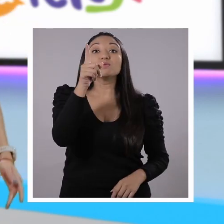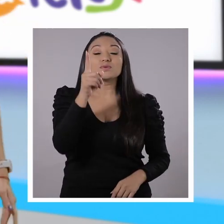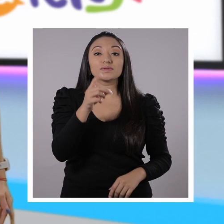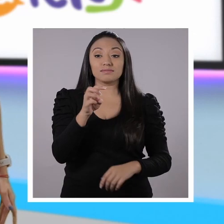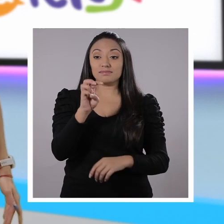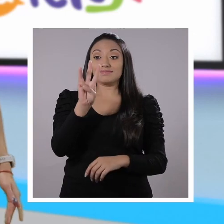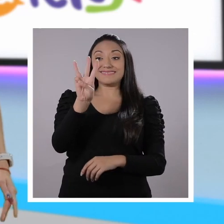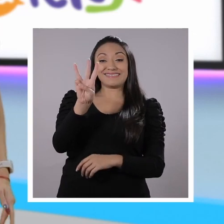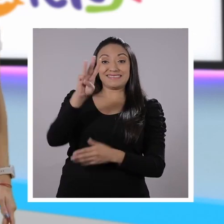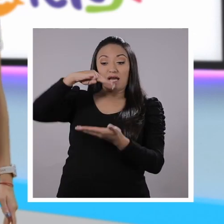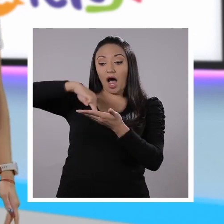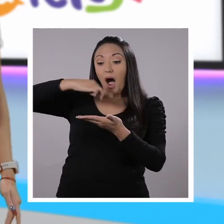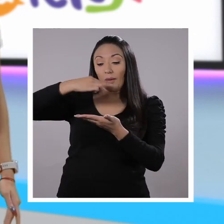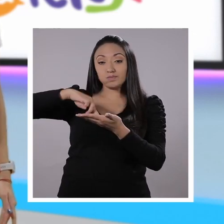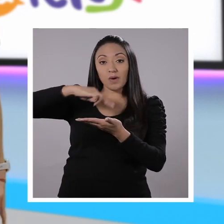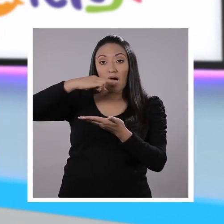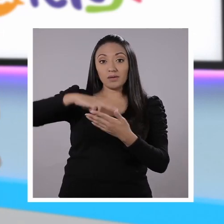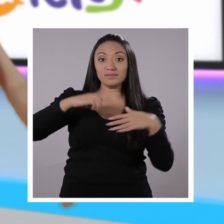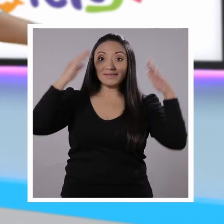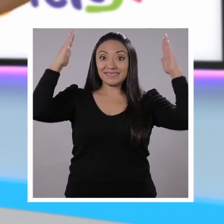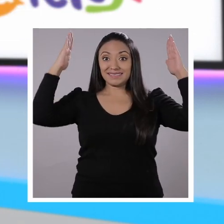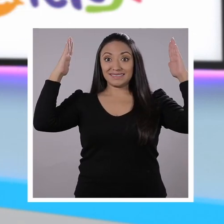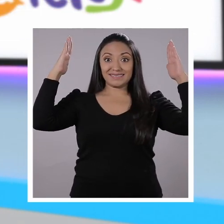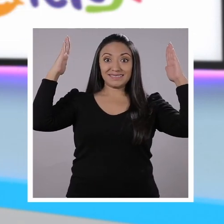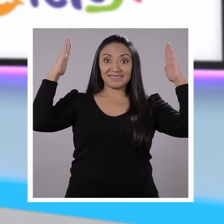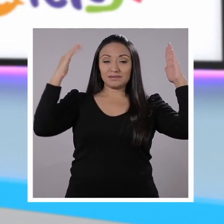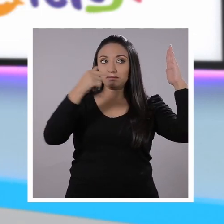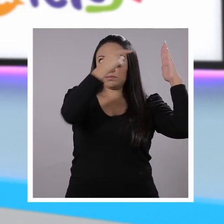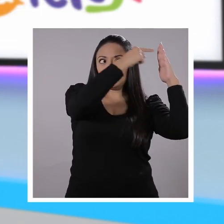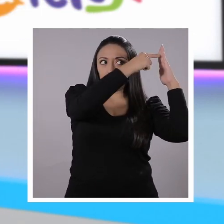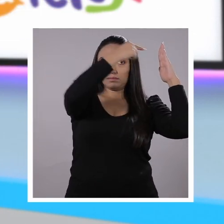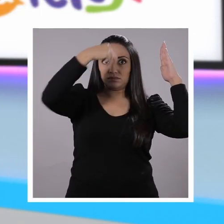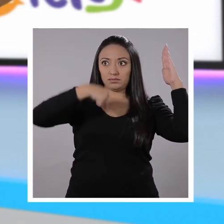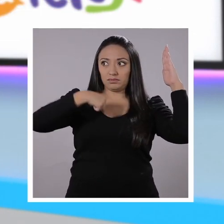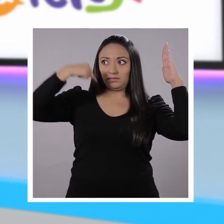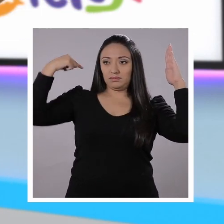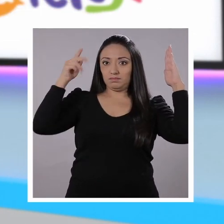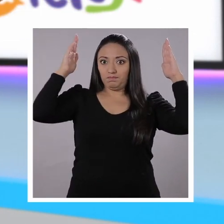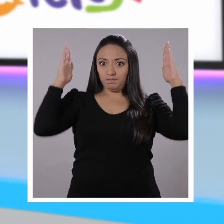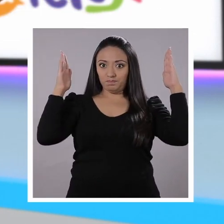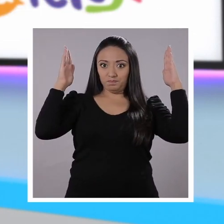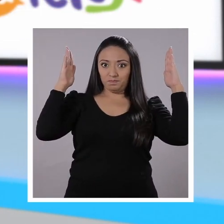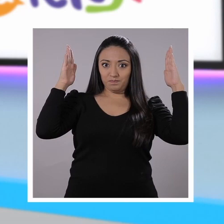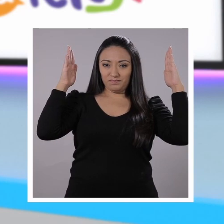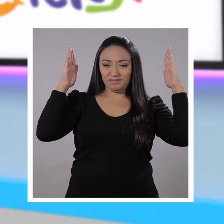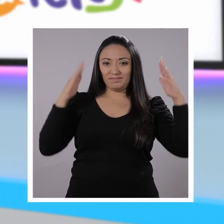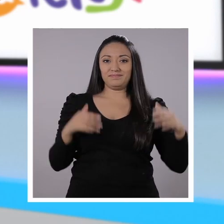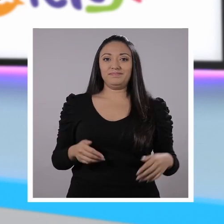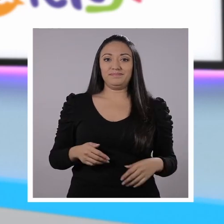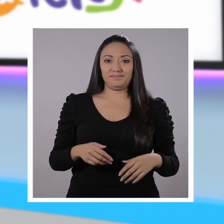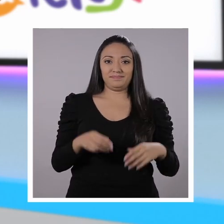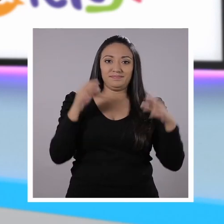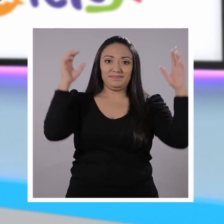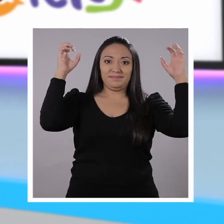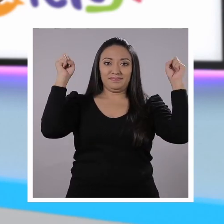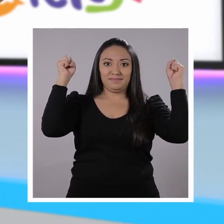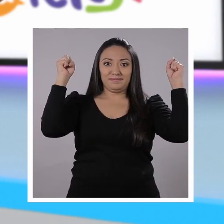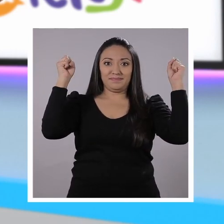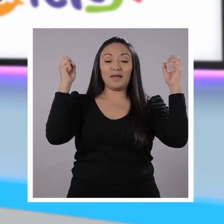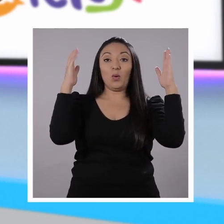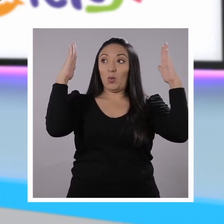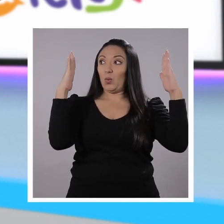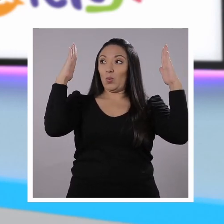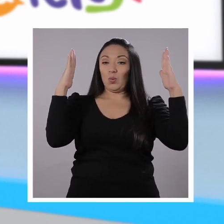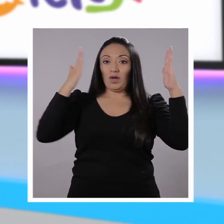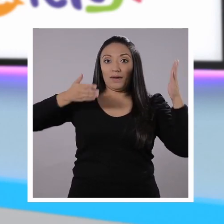y también tenemos un tenedor. ¡Tenedor! ¡Cling! Con nuestros pinchos. El mío era con